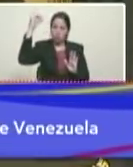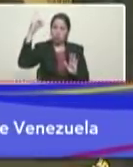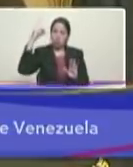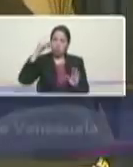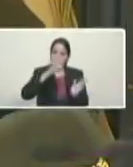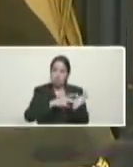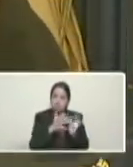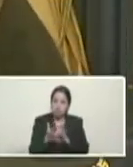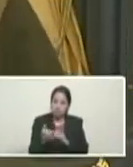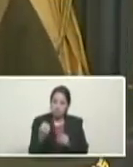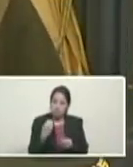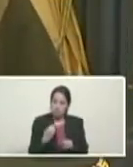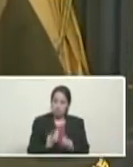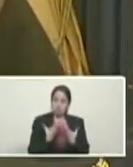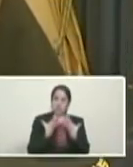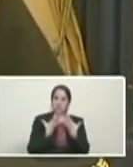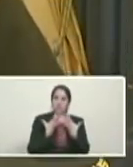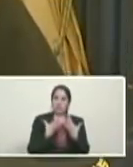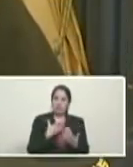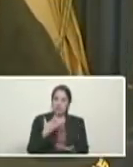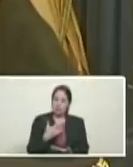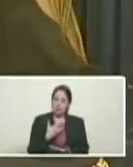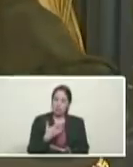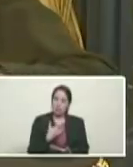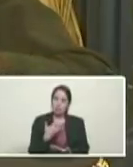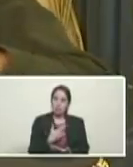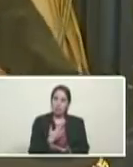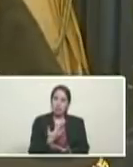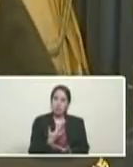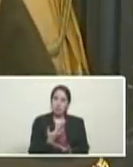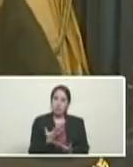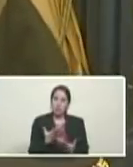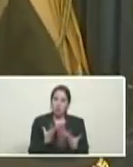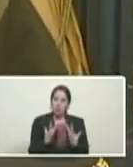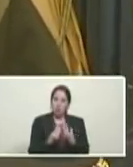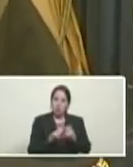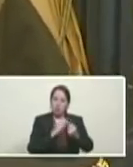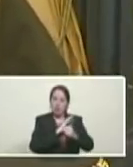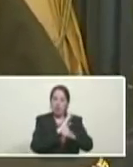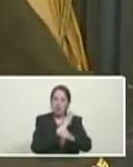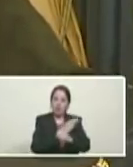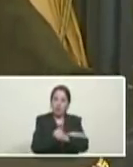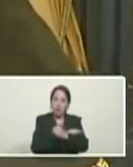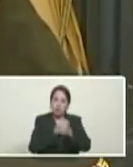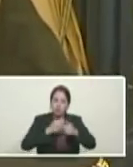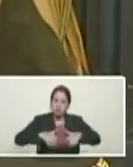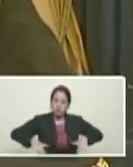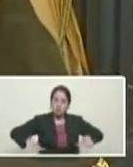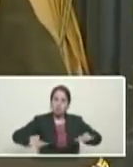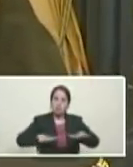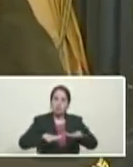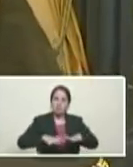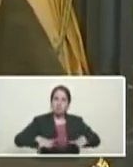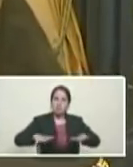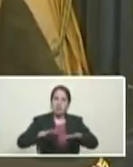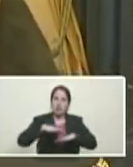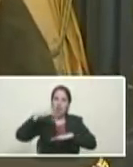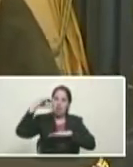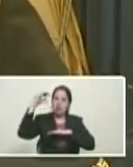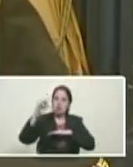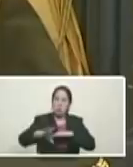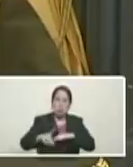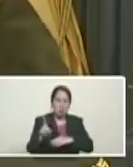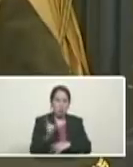la sentí para sentir esa fuerza no nos dejó solo